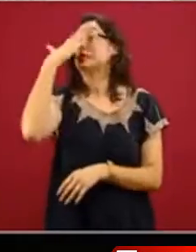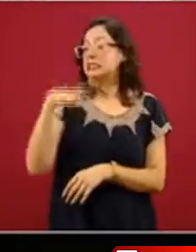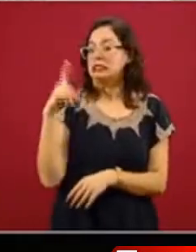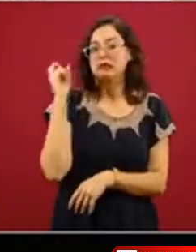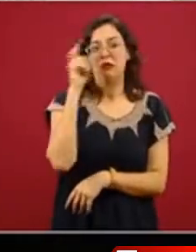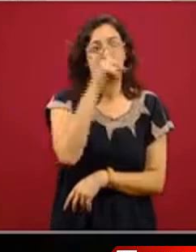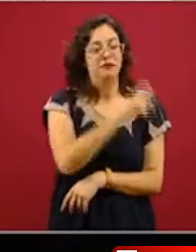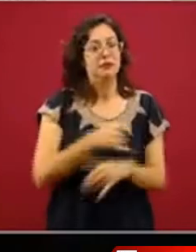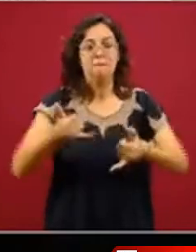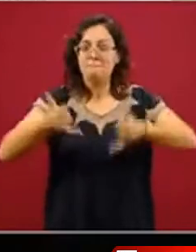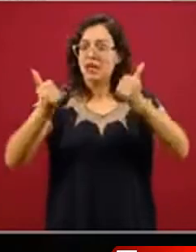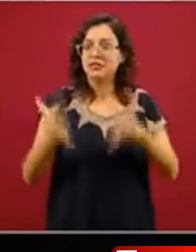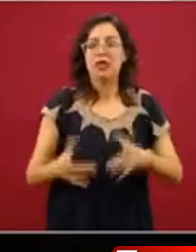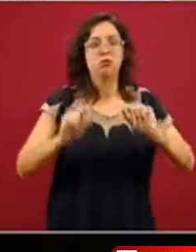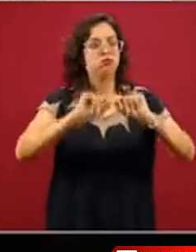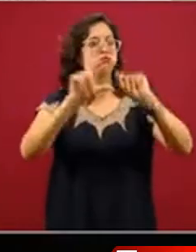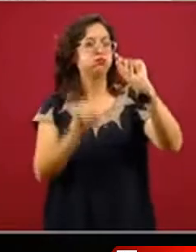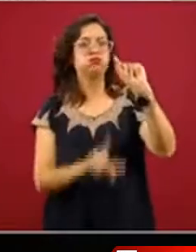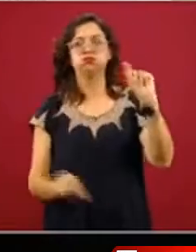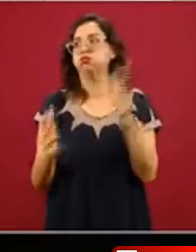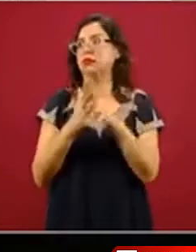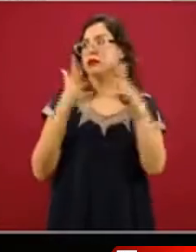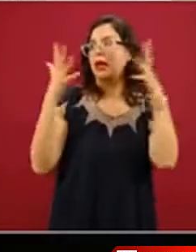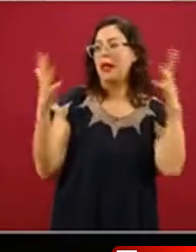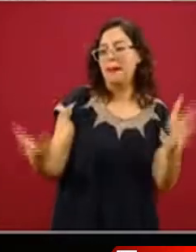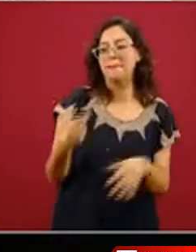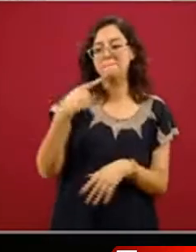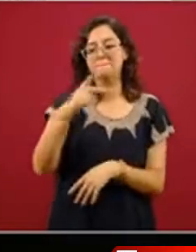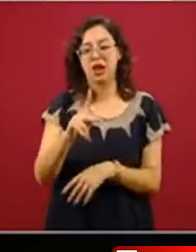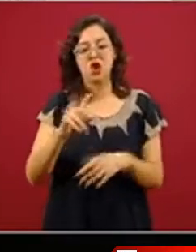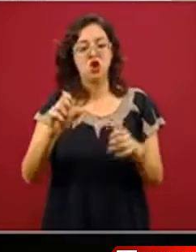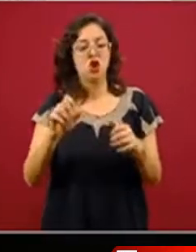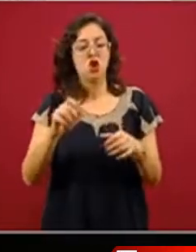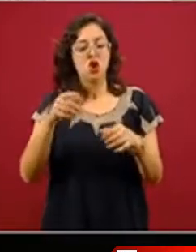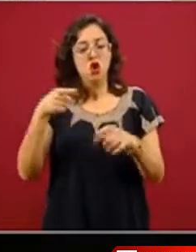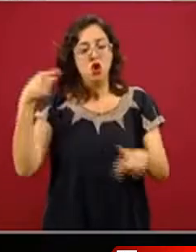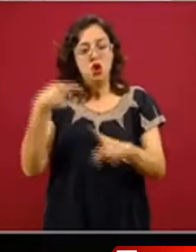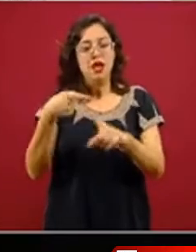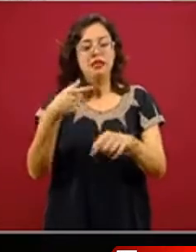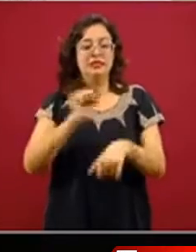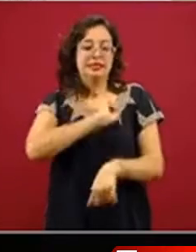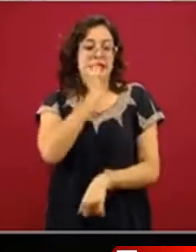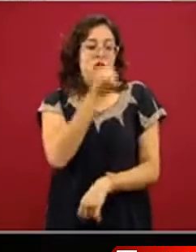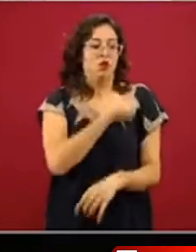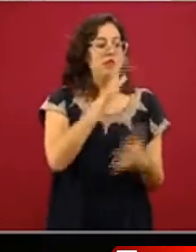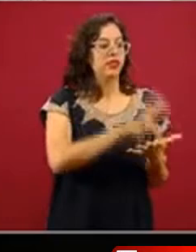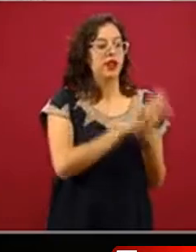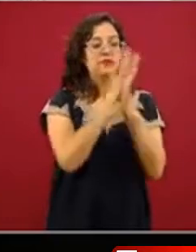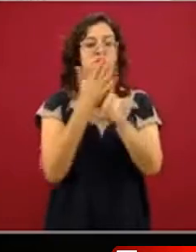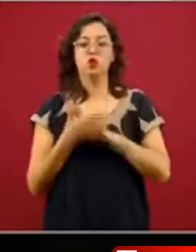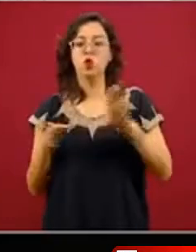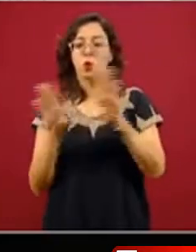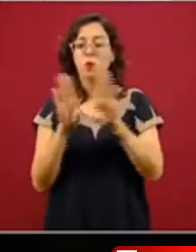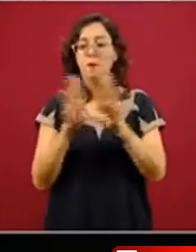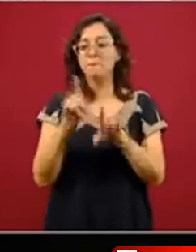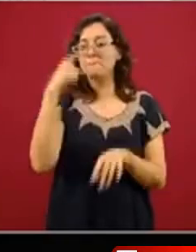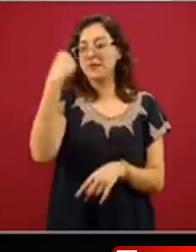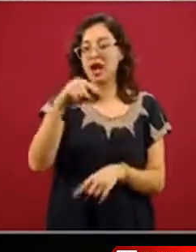titánica, pero ¿cómo se está transformando el sector salud en ese sentido, en un sentido de